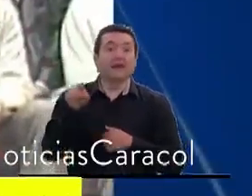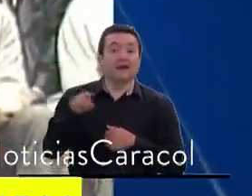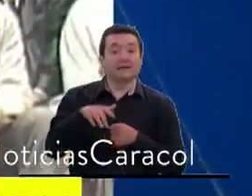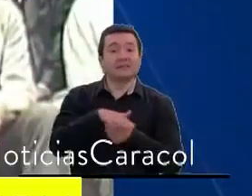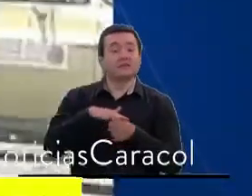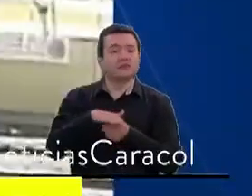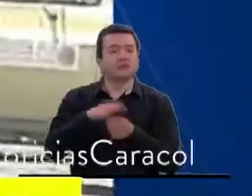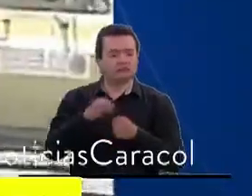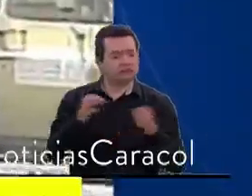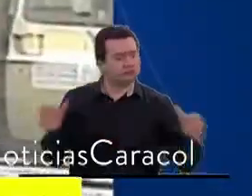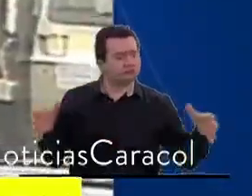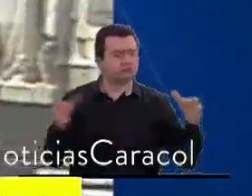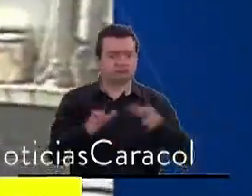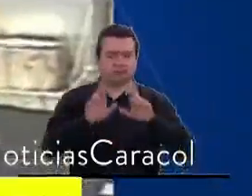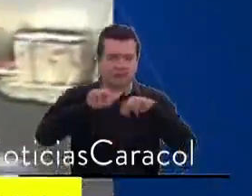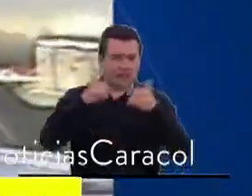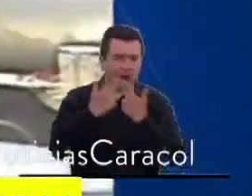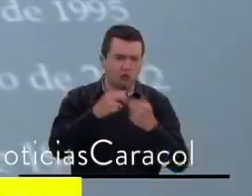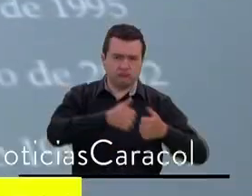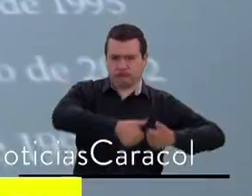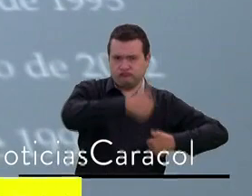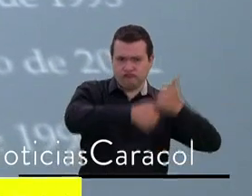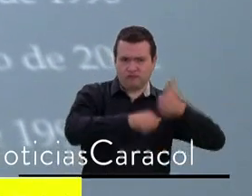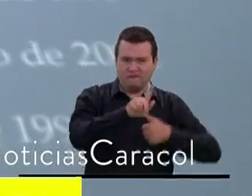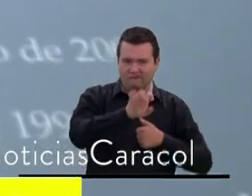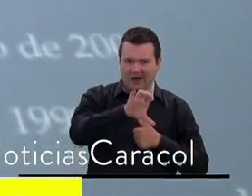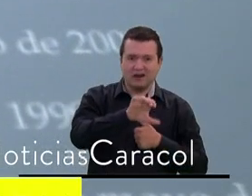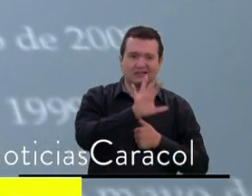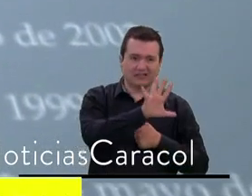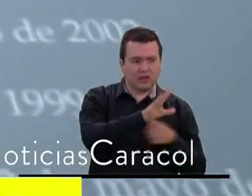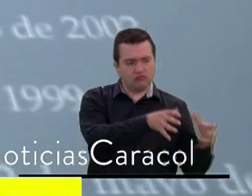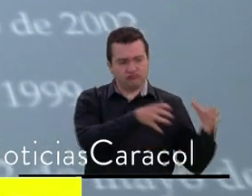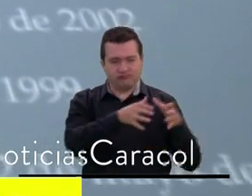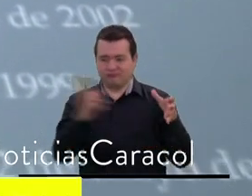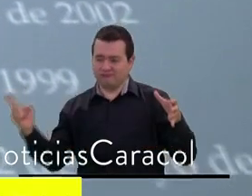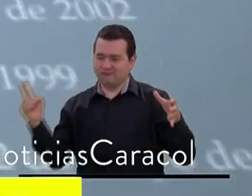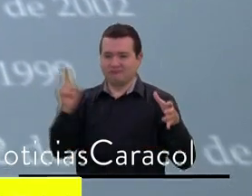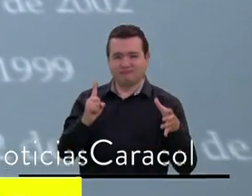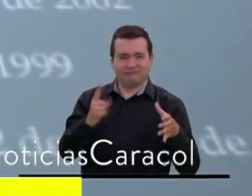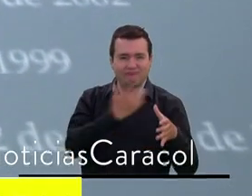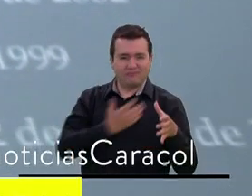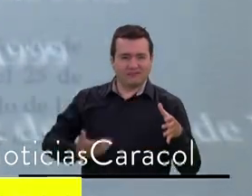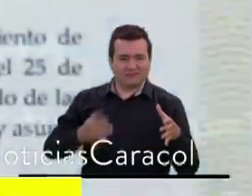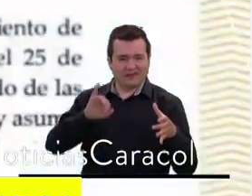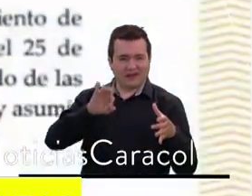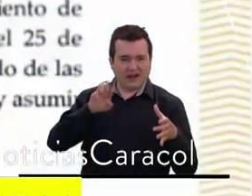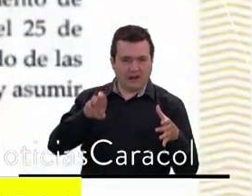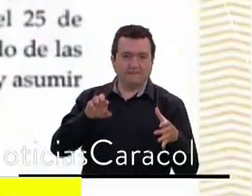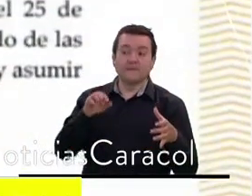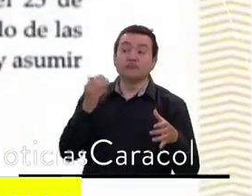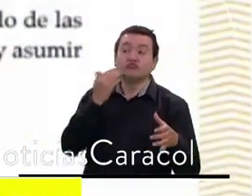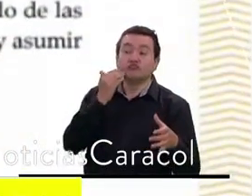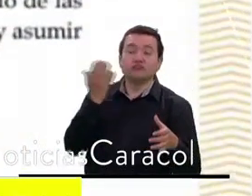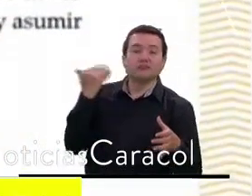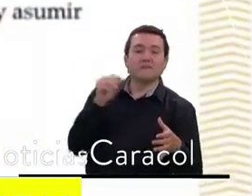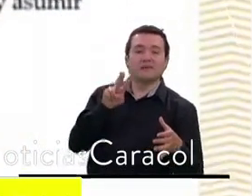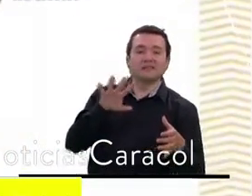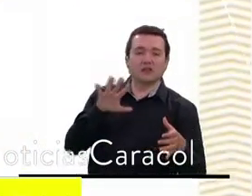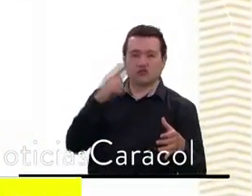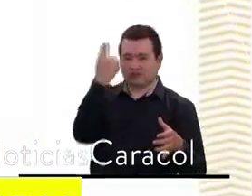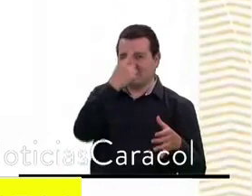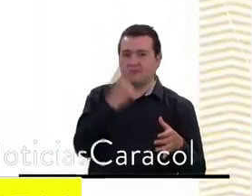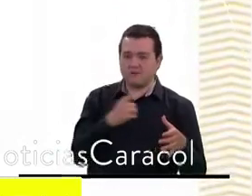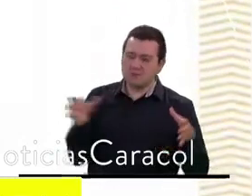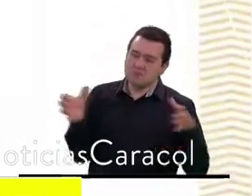5 representantes de las FARC con la presidenta de la JEP el pasado 25 de septiembre, en donde le entregaron una carta donde se comprometen a